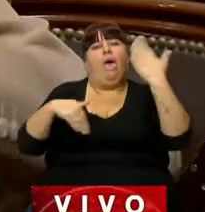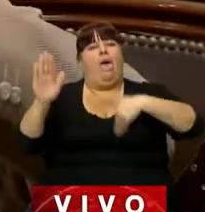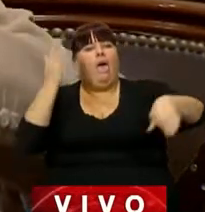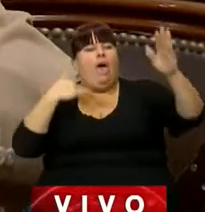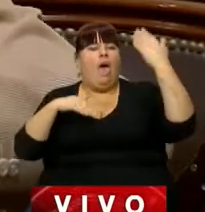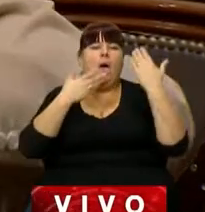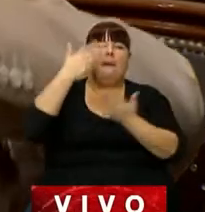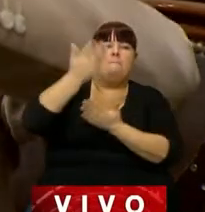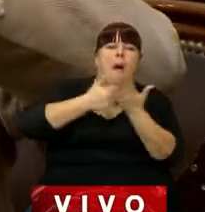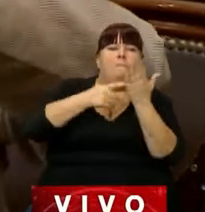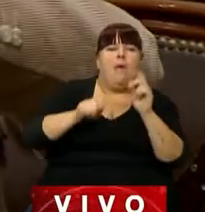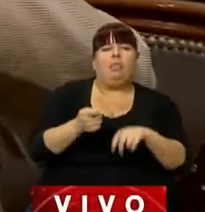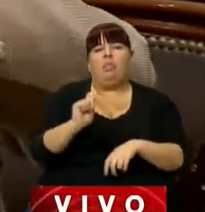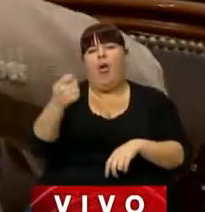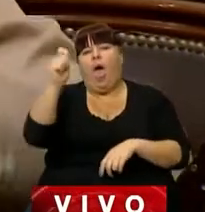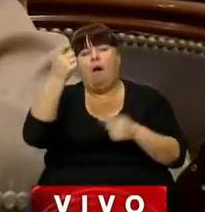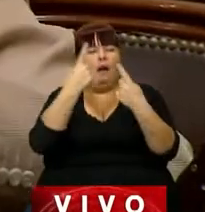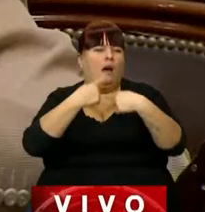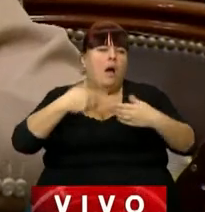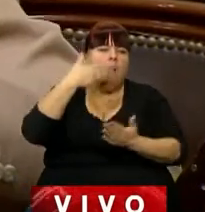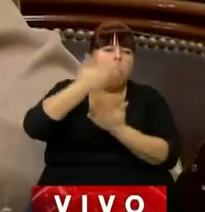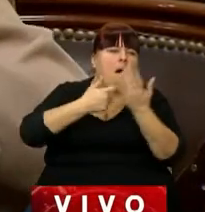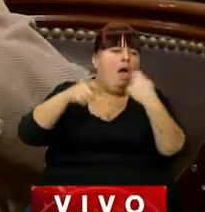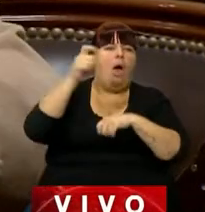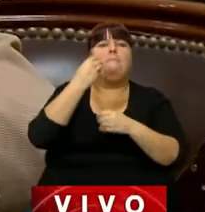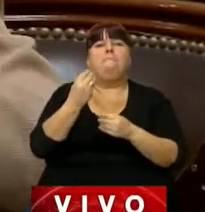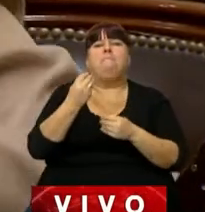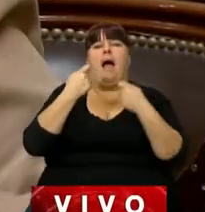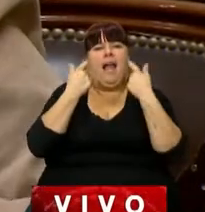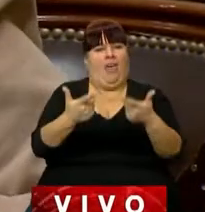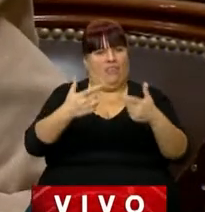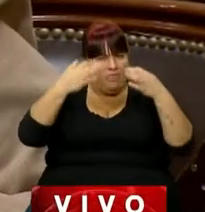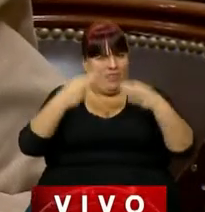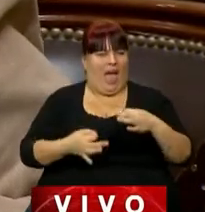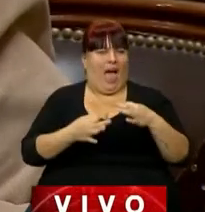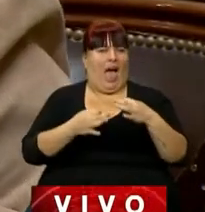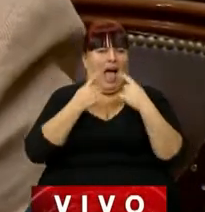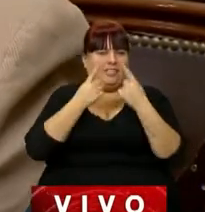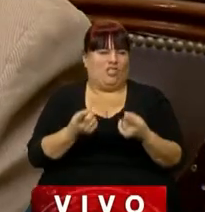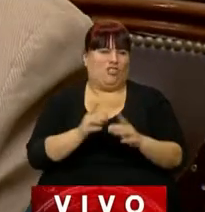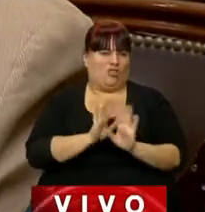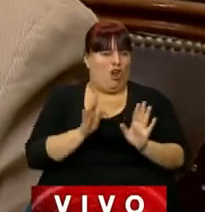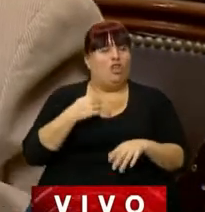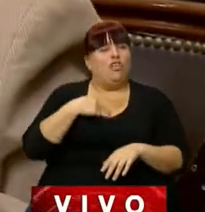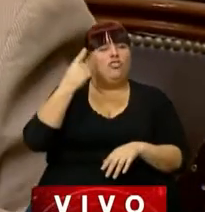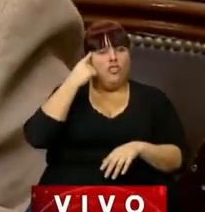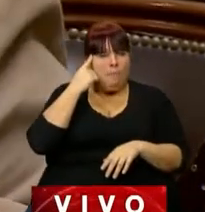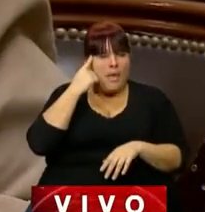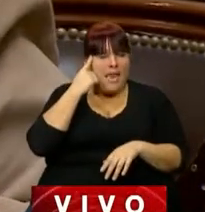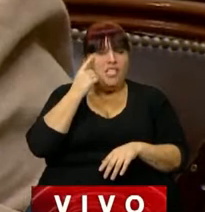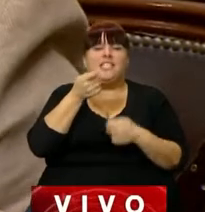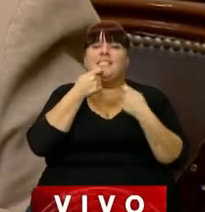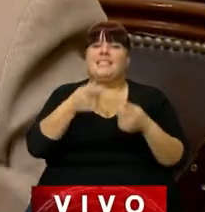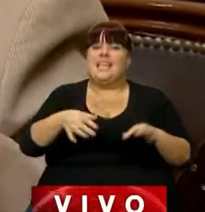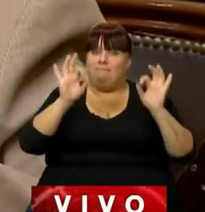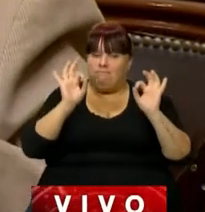y múltiples papeles y múltiple cantidad de formularios para poder acceder a un tipo de prestación. Entonces, creo yo que si